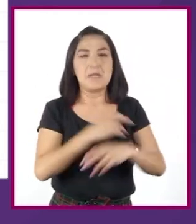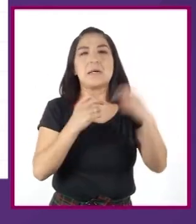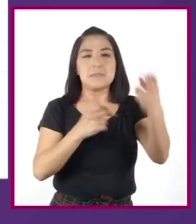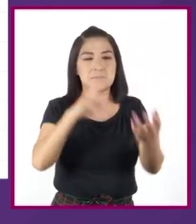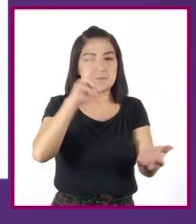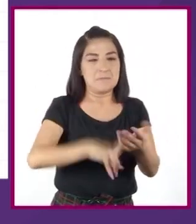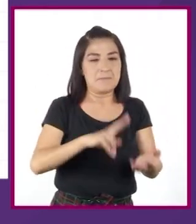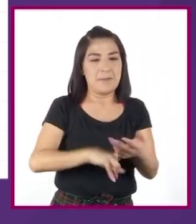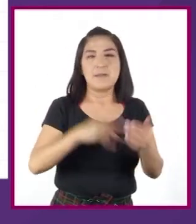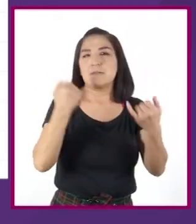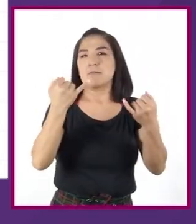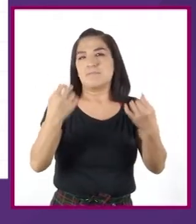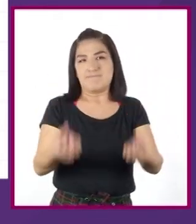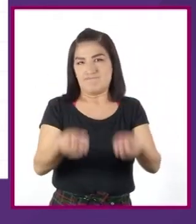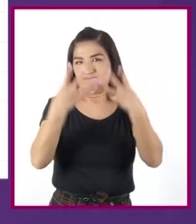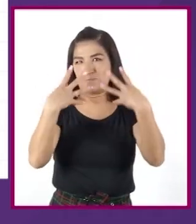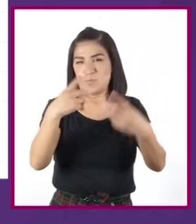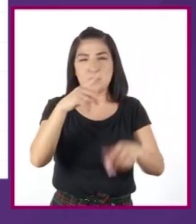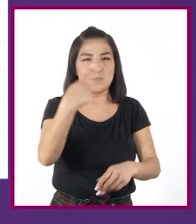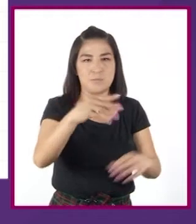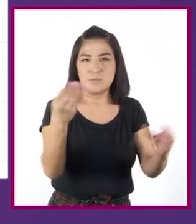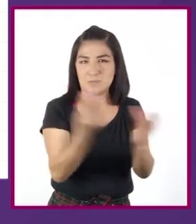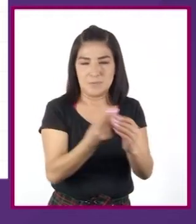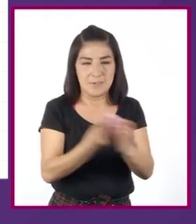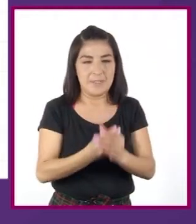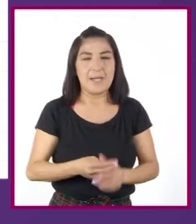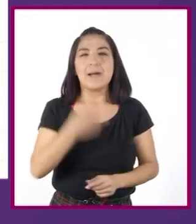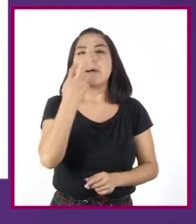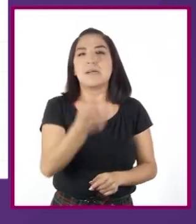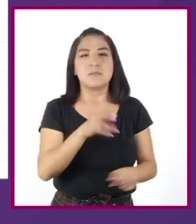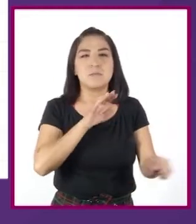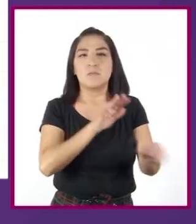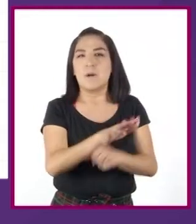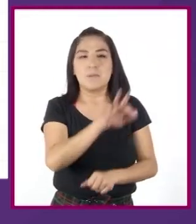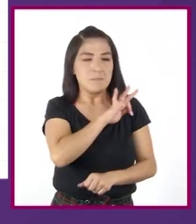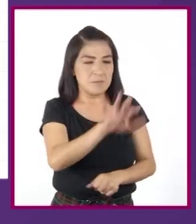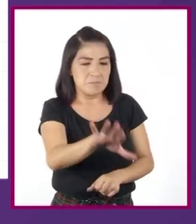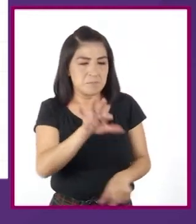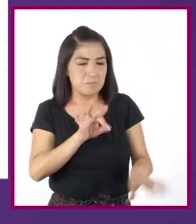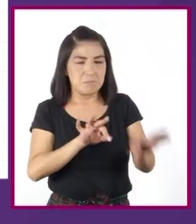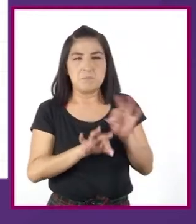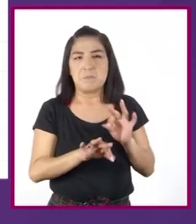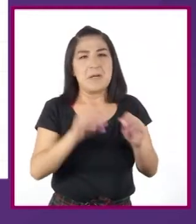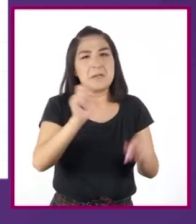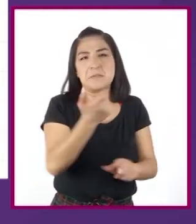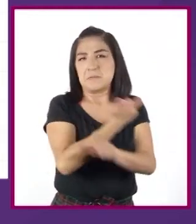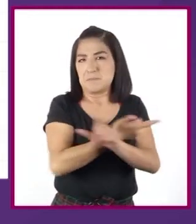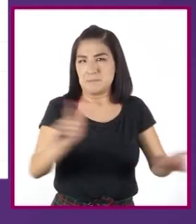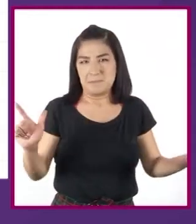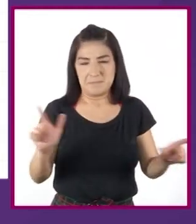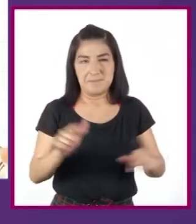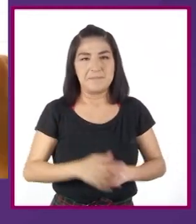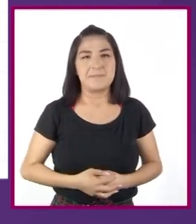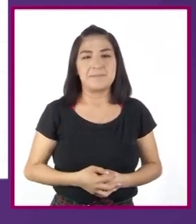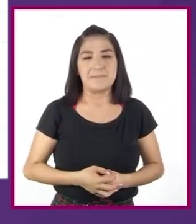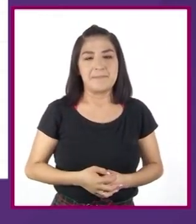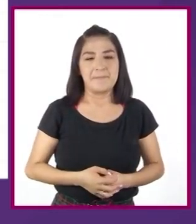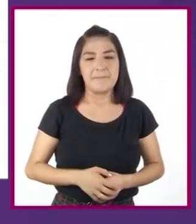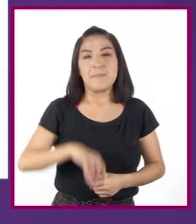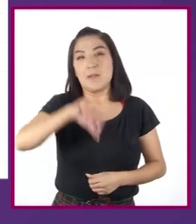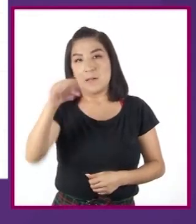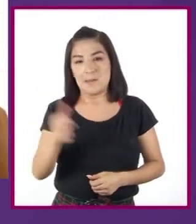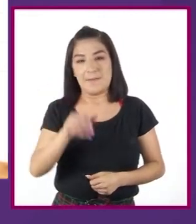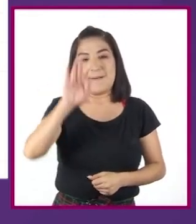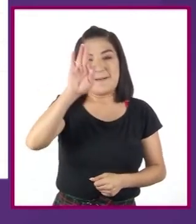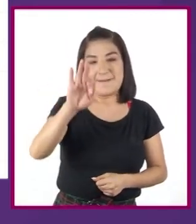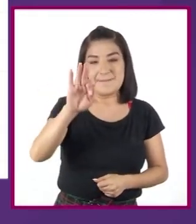valores independientes, es decir, a los valores que podemos seleccionar de manera aleatoria. La columna